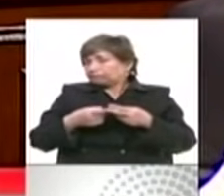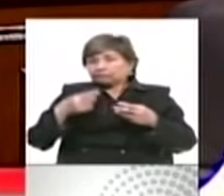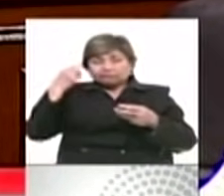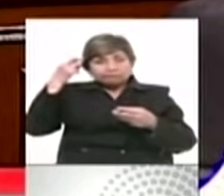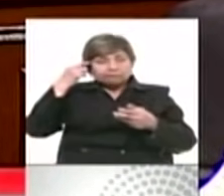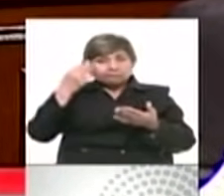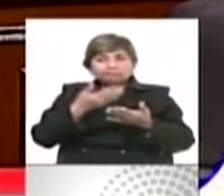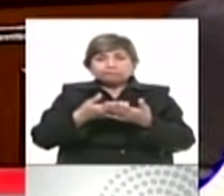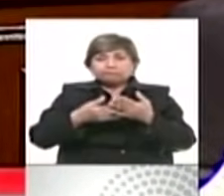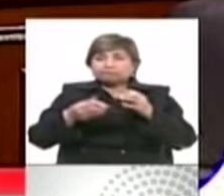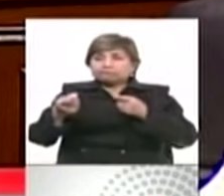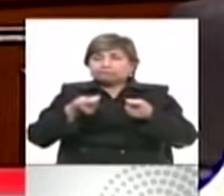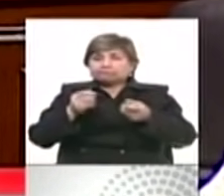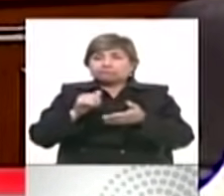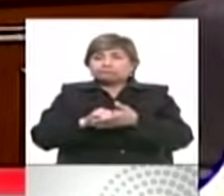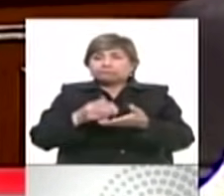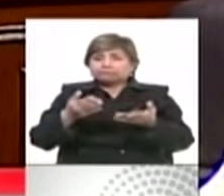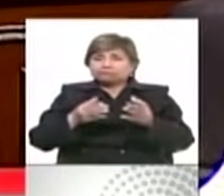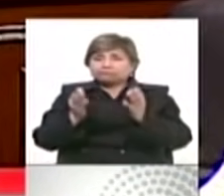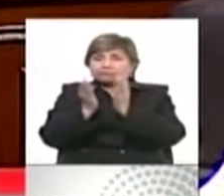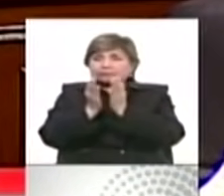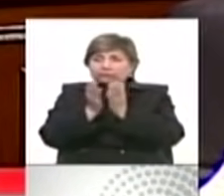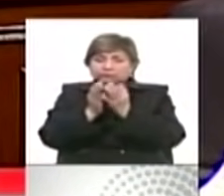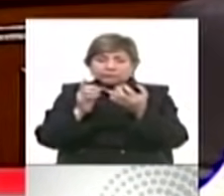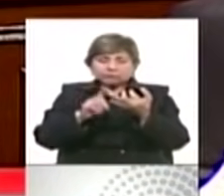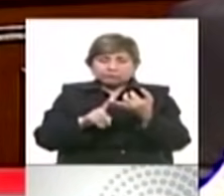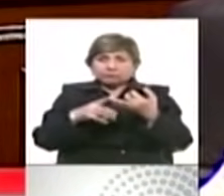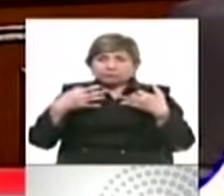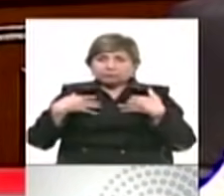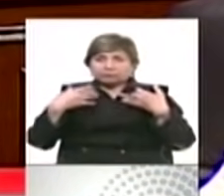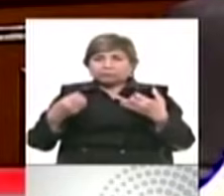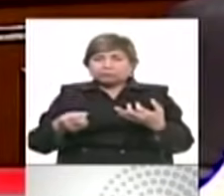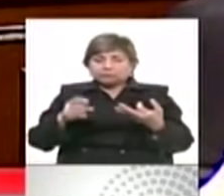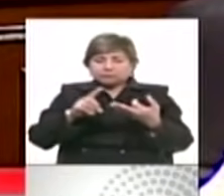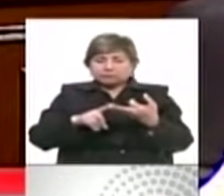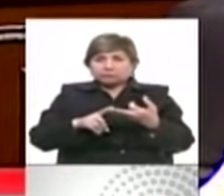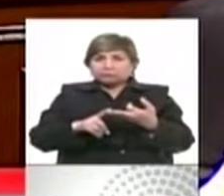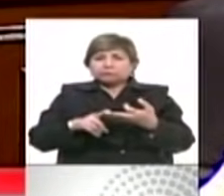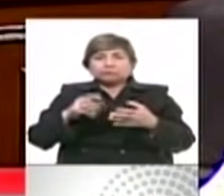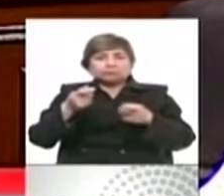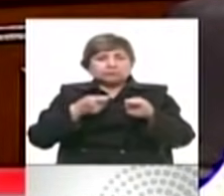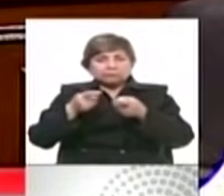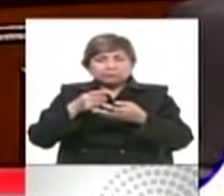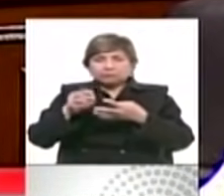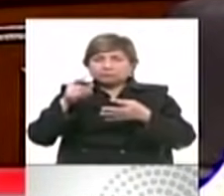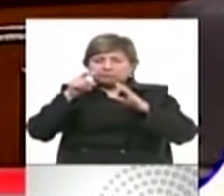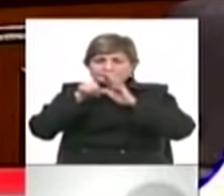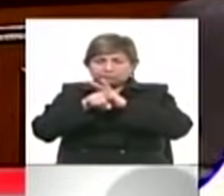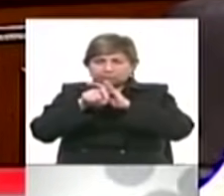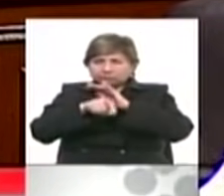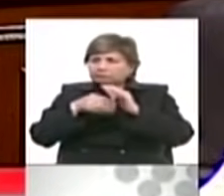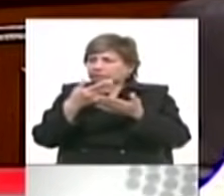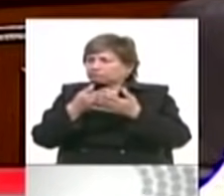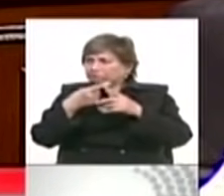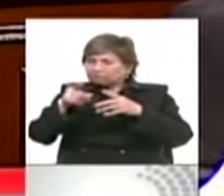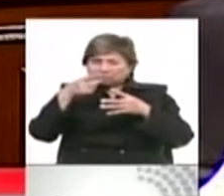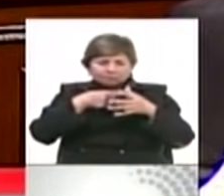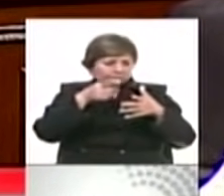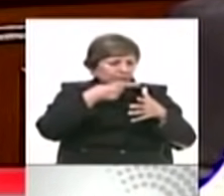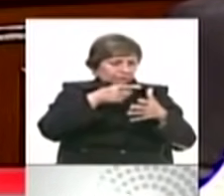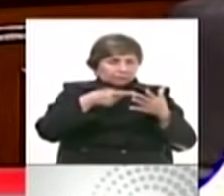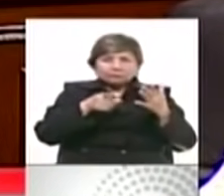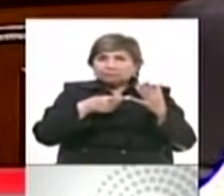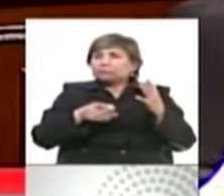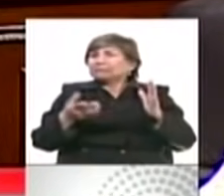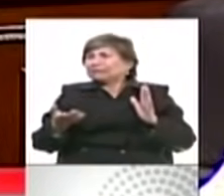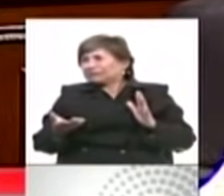pública ustedes se sienten de centro? Bueno, cuando tomamos decisiones, por ejemplo, de querer